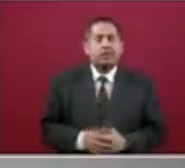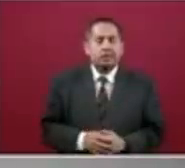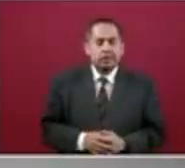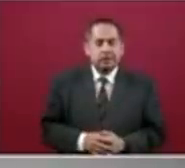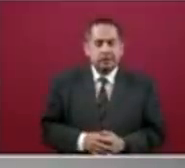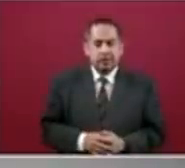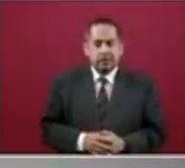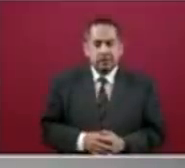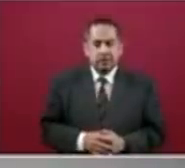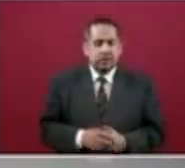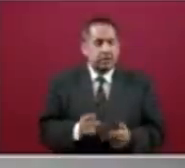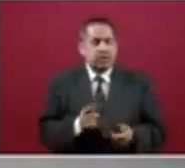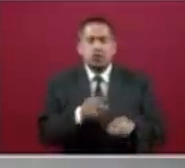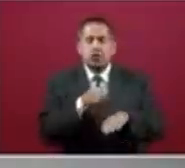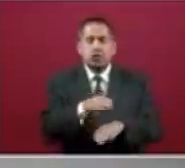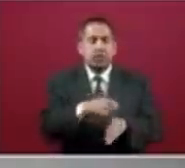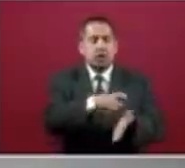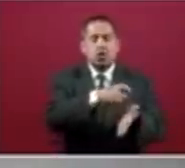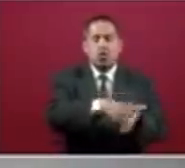de las compras,